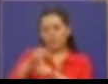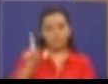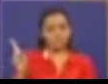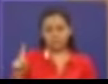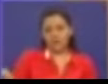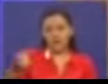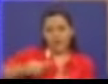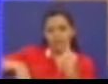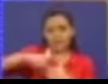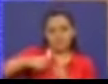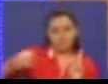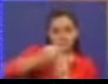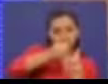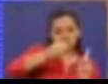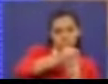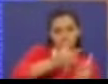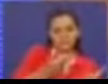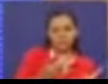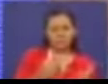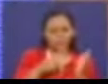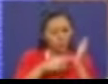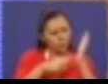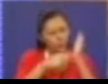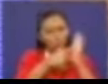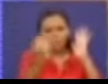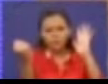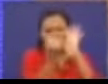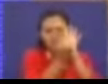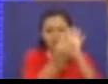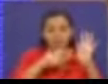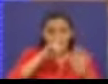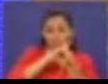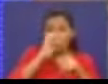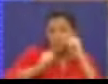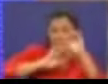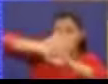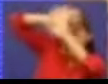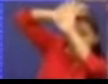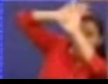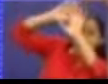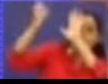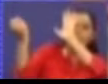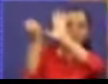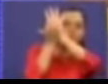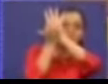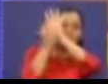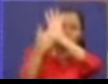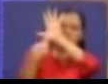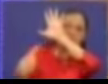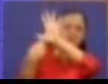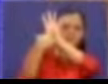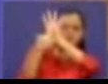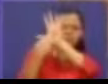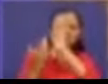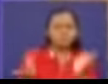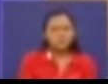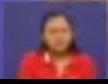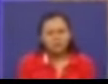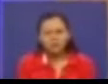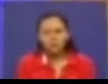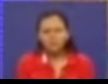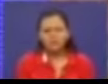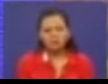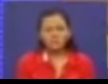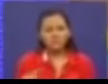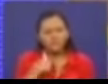terrible! Le dañan la mano con un cuchillo, defendiéndose el presidente de la FEWE. ¡Qué vergüenza hablar de estas cosas